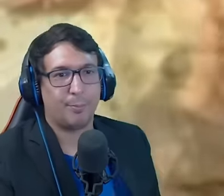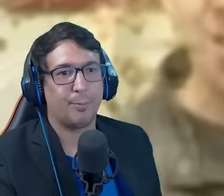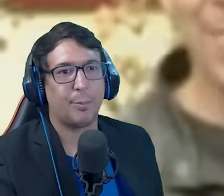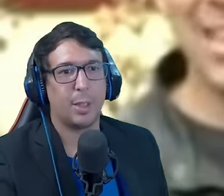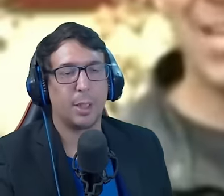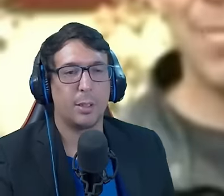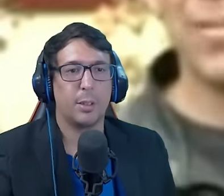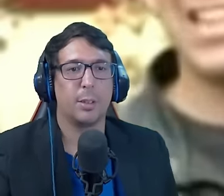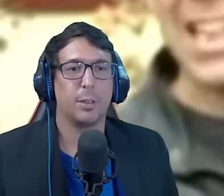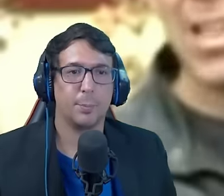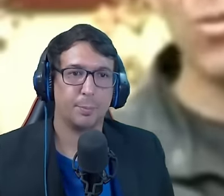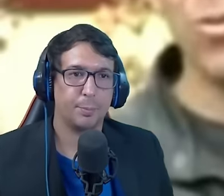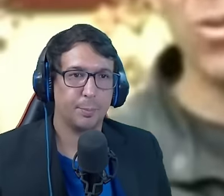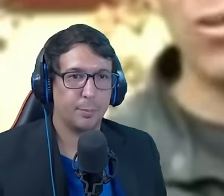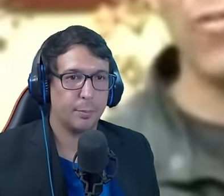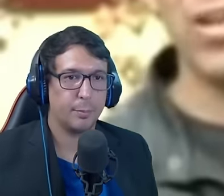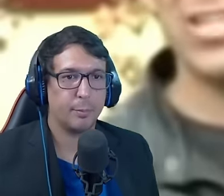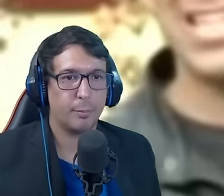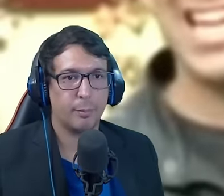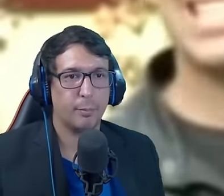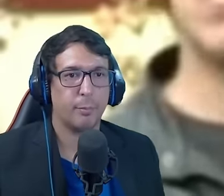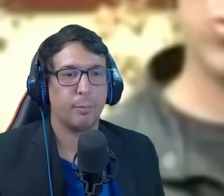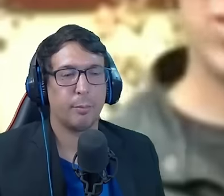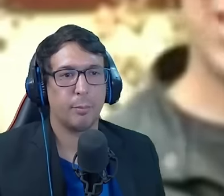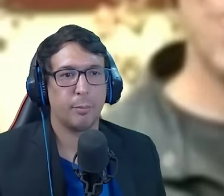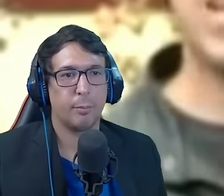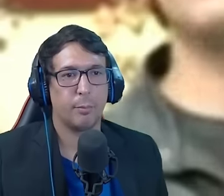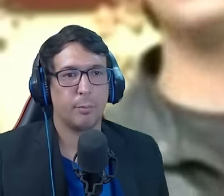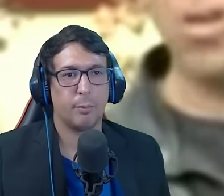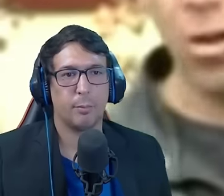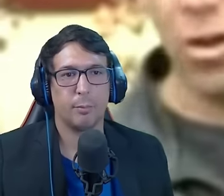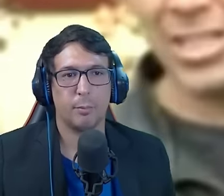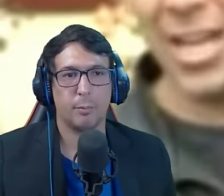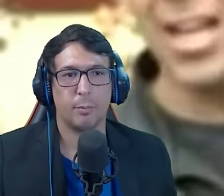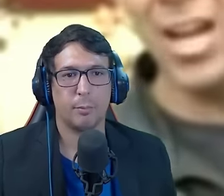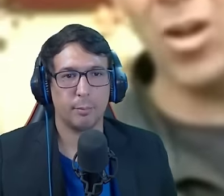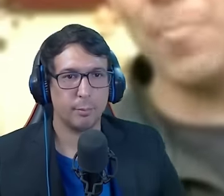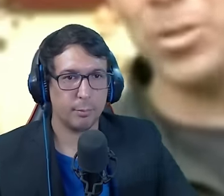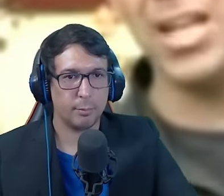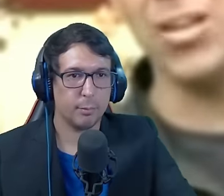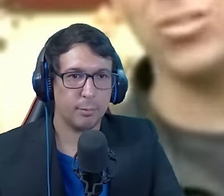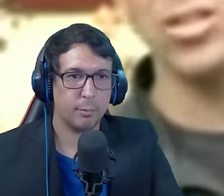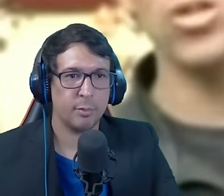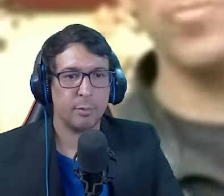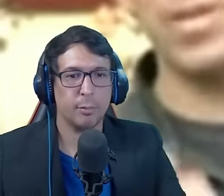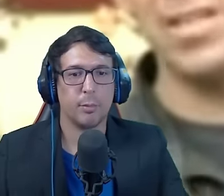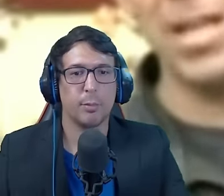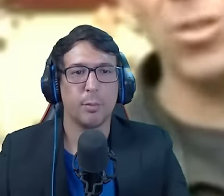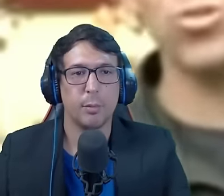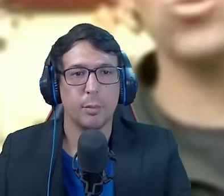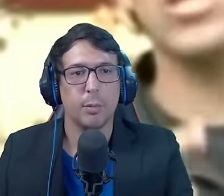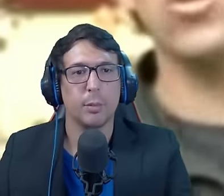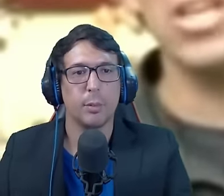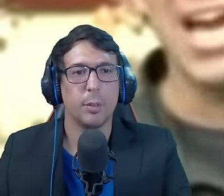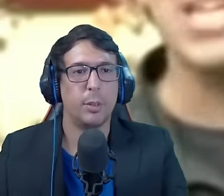Es efectivamente el perfil de este colono que al gobierno de Chile le hace mucho sentido para invitarlo a colonizar los campos chilenos. Su